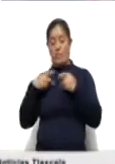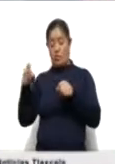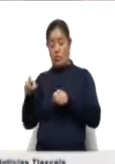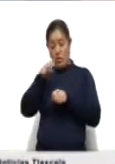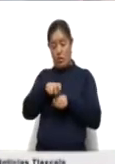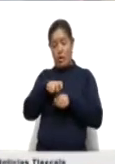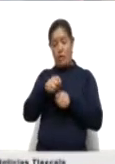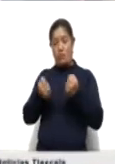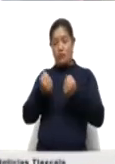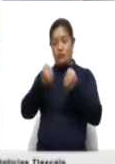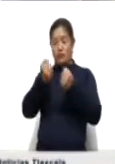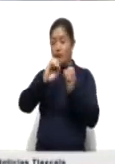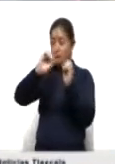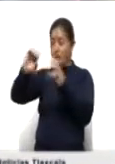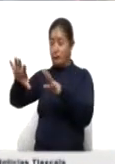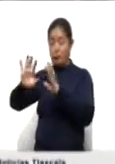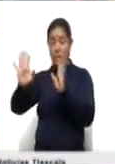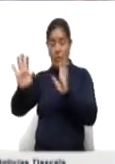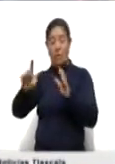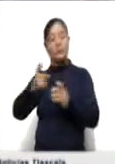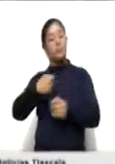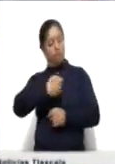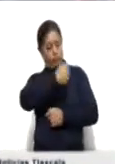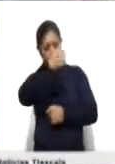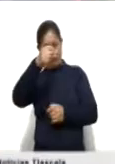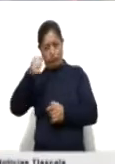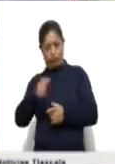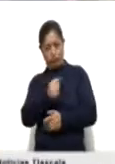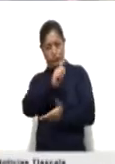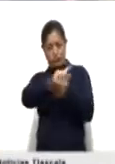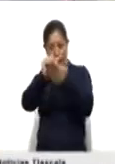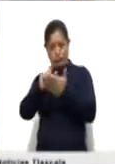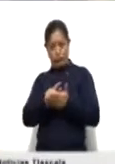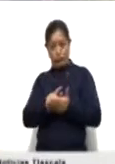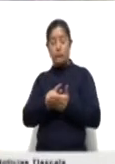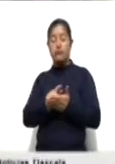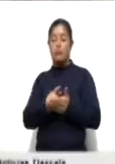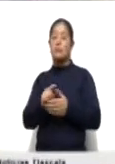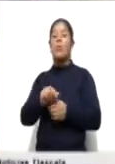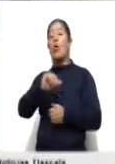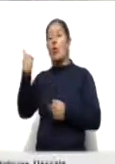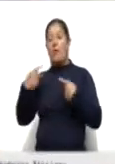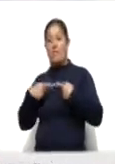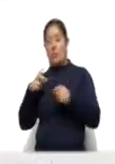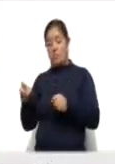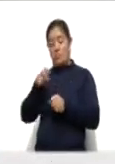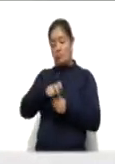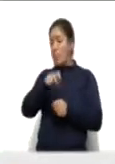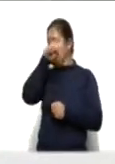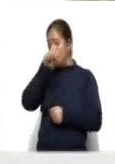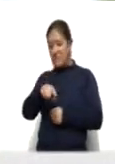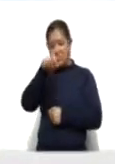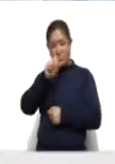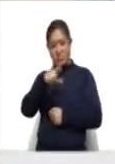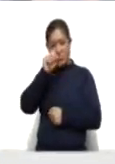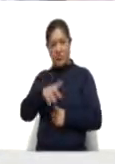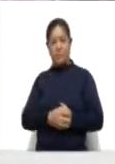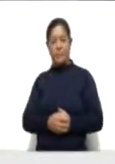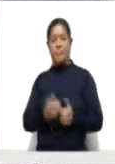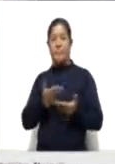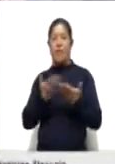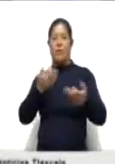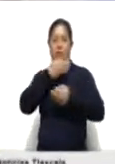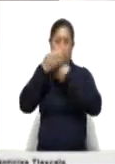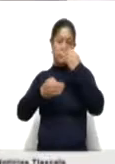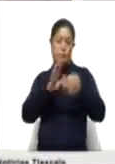gel antibacterial, dándole al usuario para mayor seguridad tanto a la gente, tanto a nosotros como chofer. Ahora noticias,